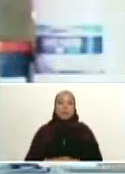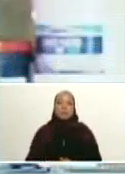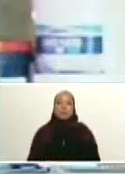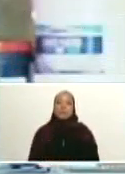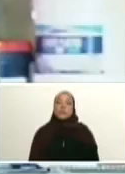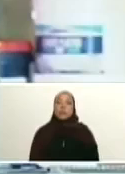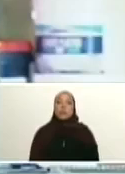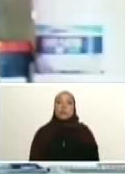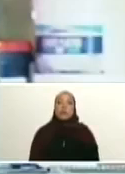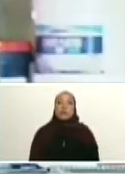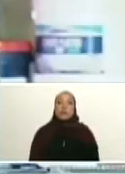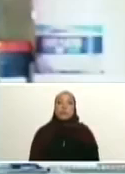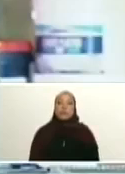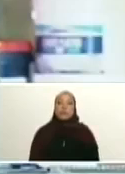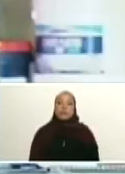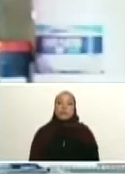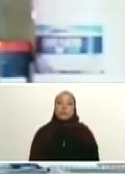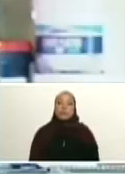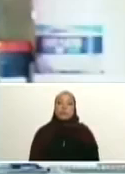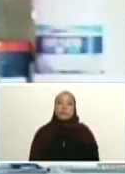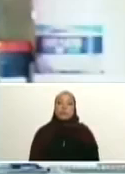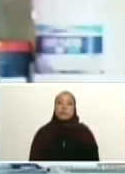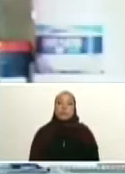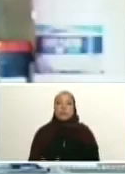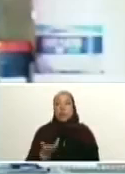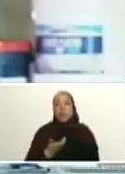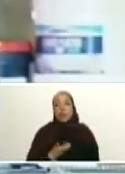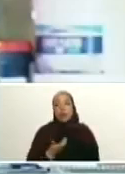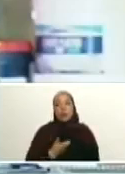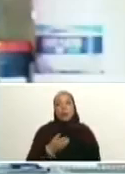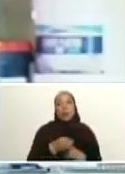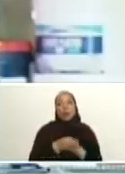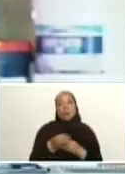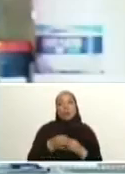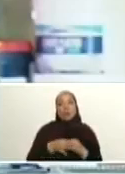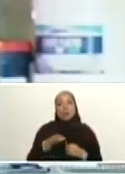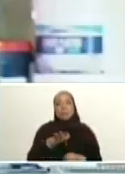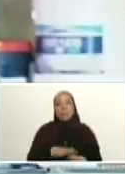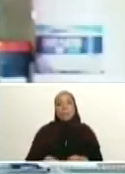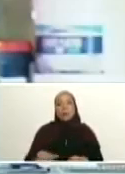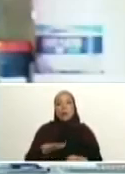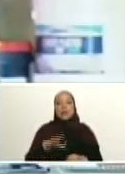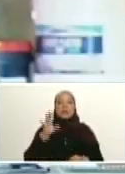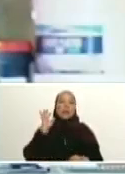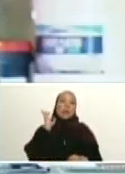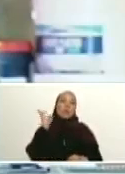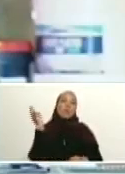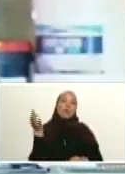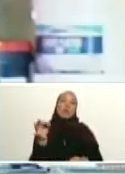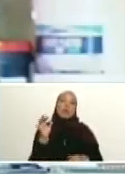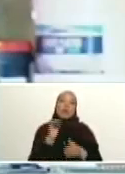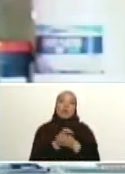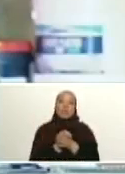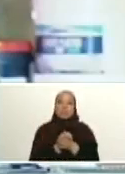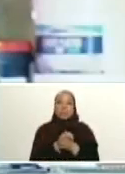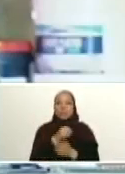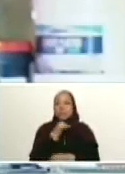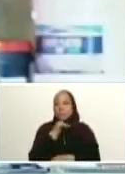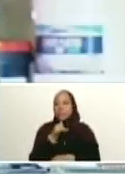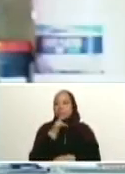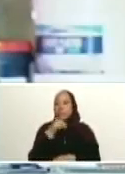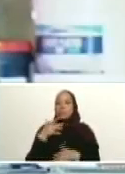el alcalde del municipio Plaza de Guarena, compañero Freddy